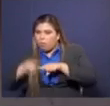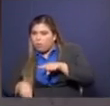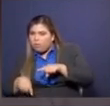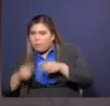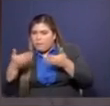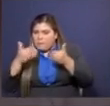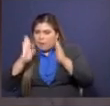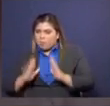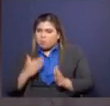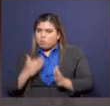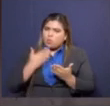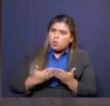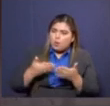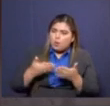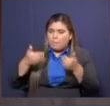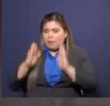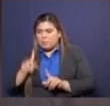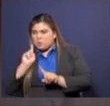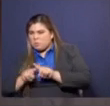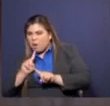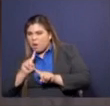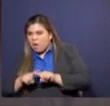Créamelo, vamos a salir.